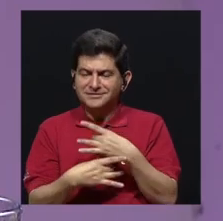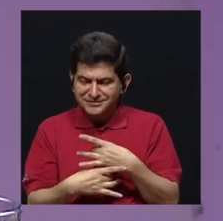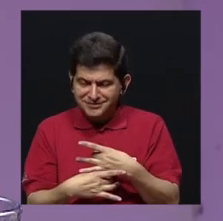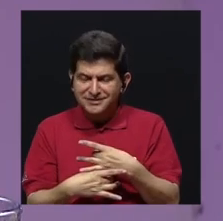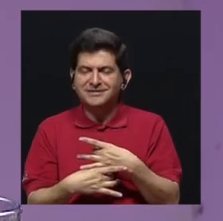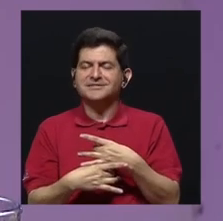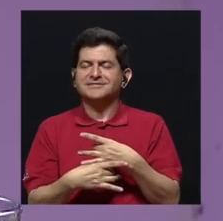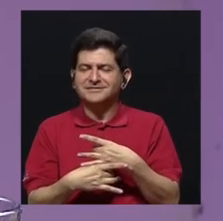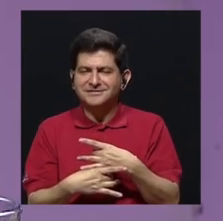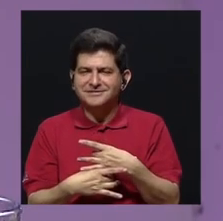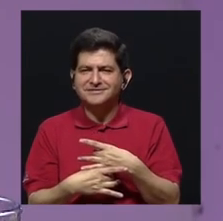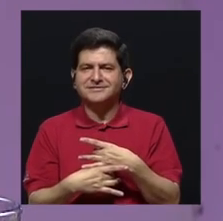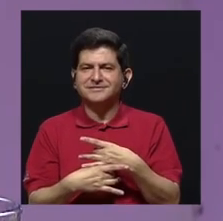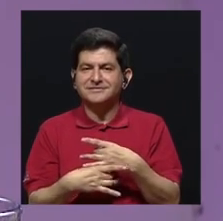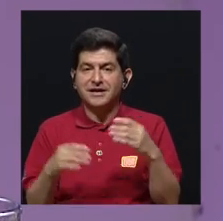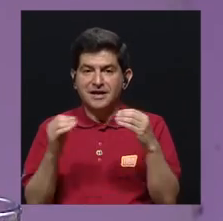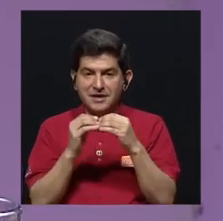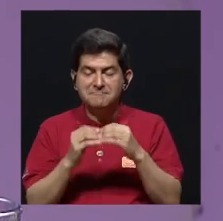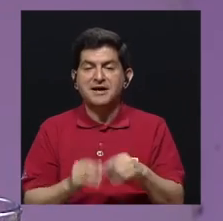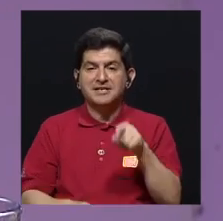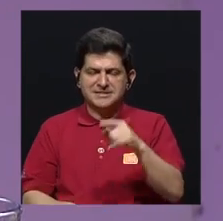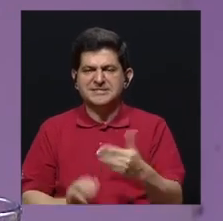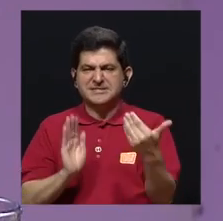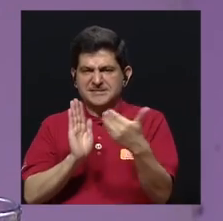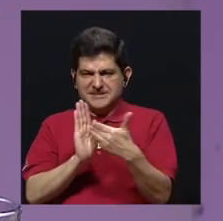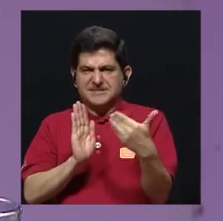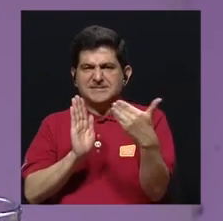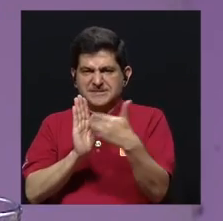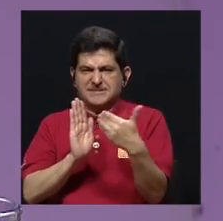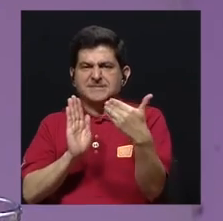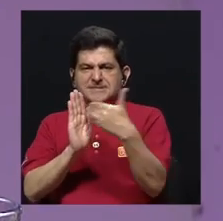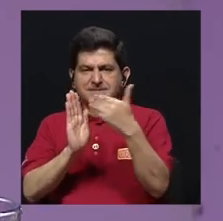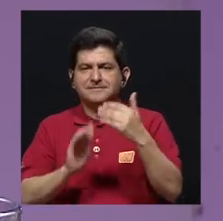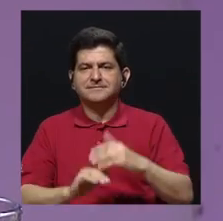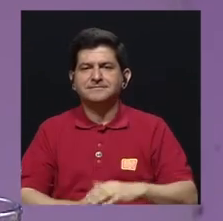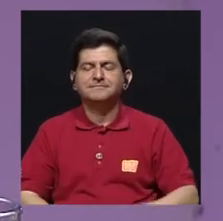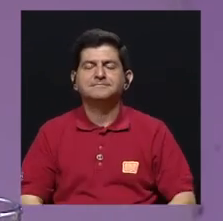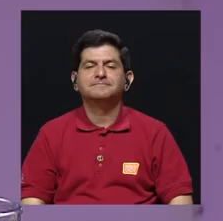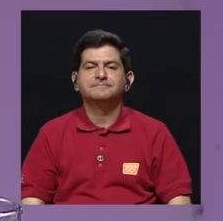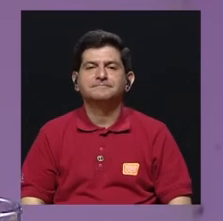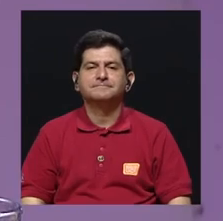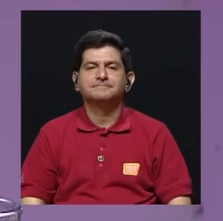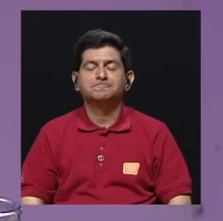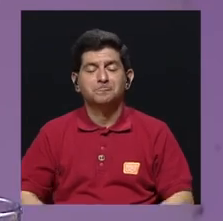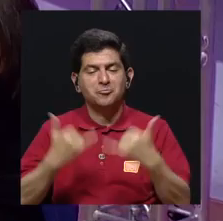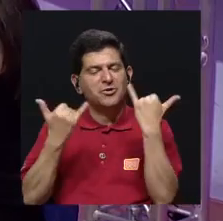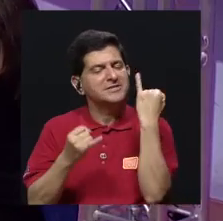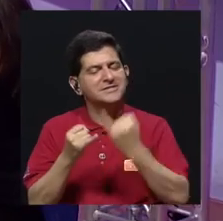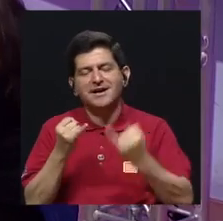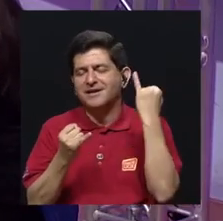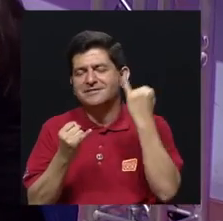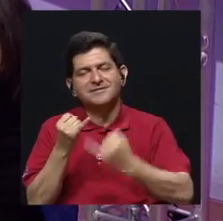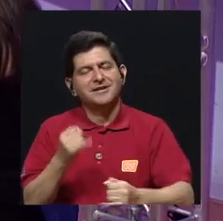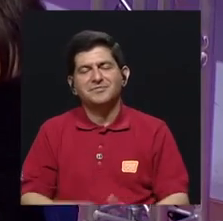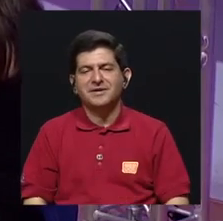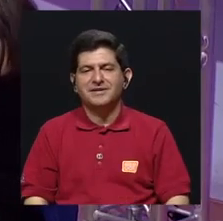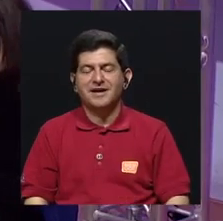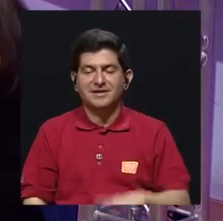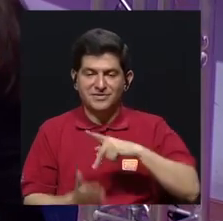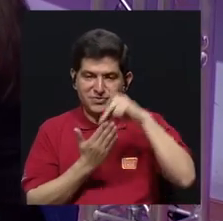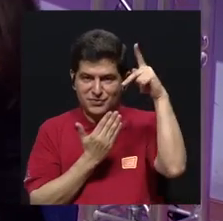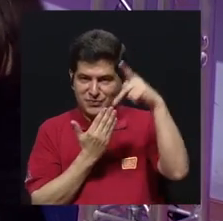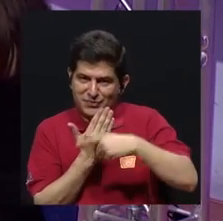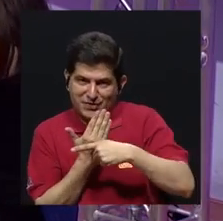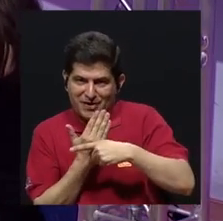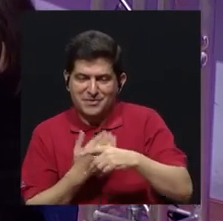la atención, ¿verdad? Uh-huh. Y la que más ha hecho roncha. La claro, verdad es esa, más sí, roncha. Bueno, ya nos vamos